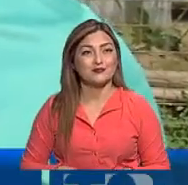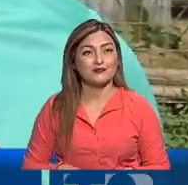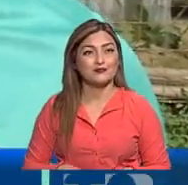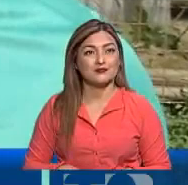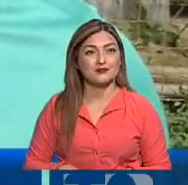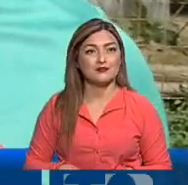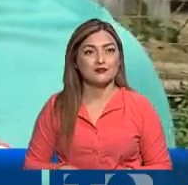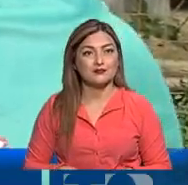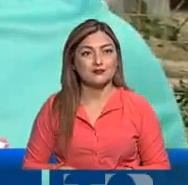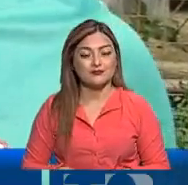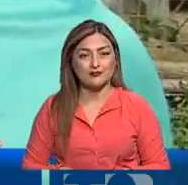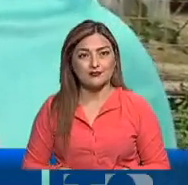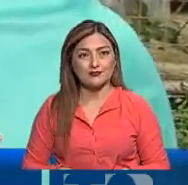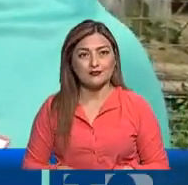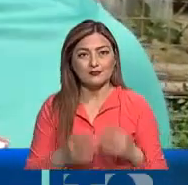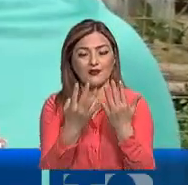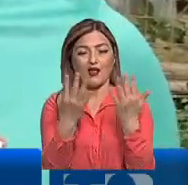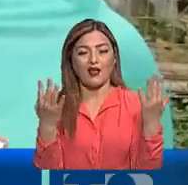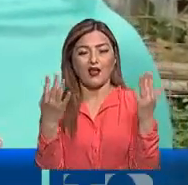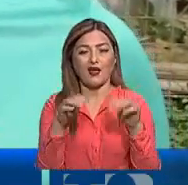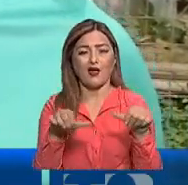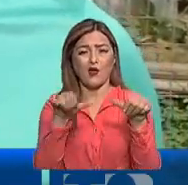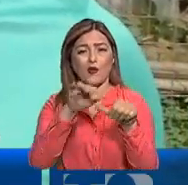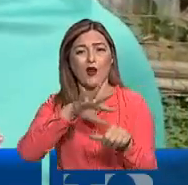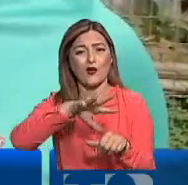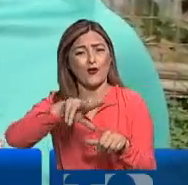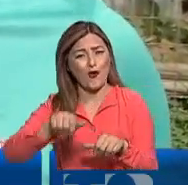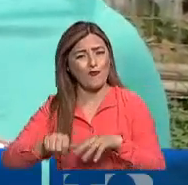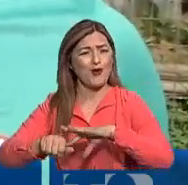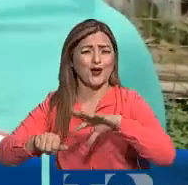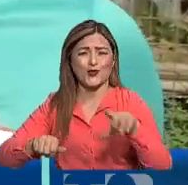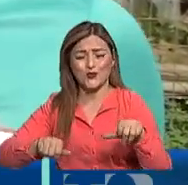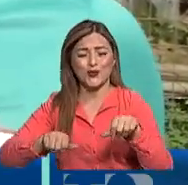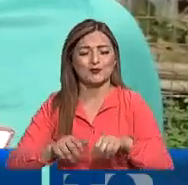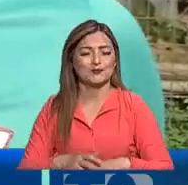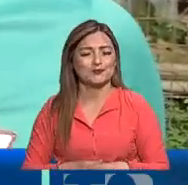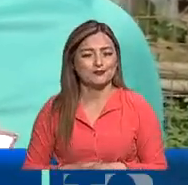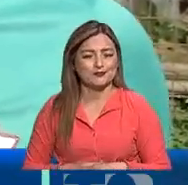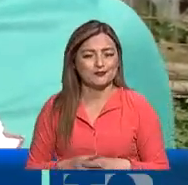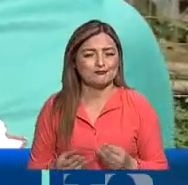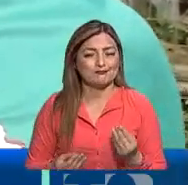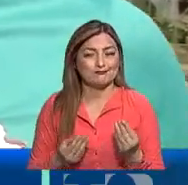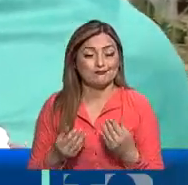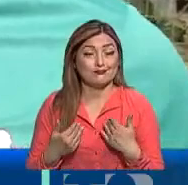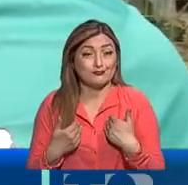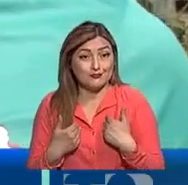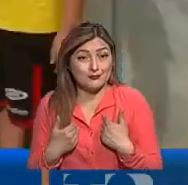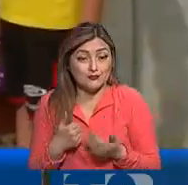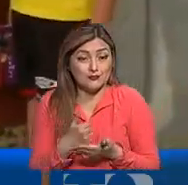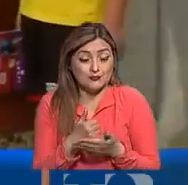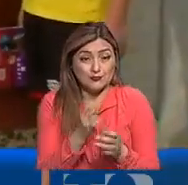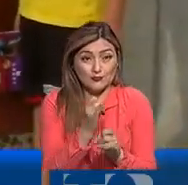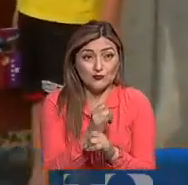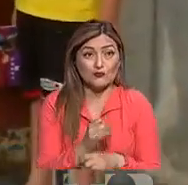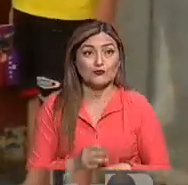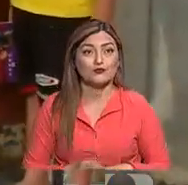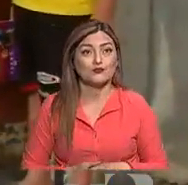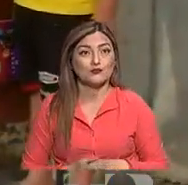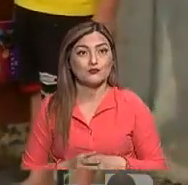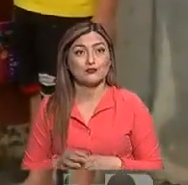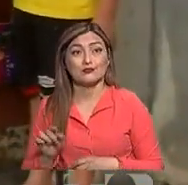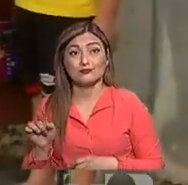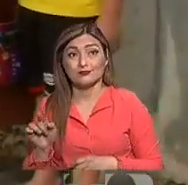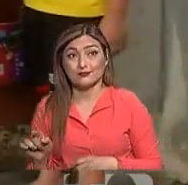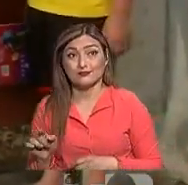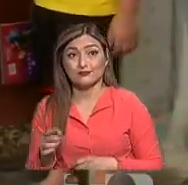lo que las redes a las aulas se llevaron entonces toca uno como padre ayudar a la institución ella quisiera que su